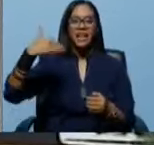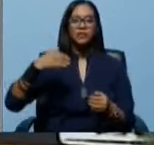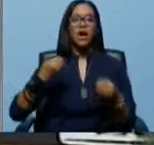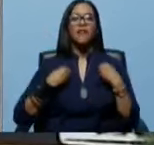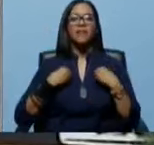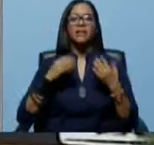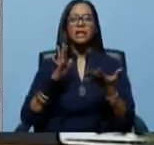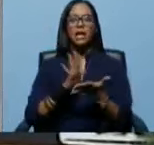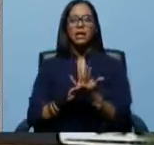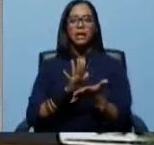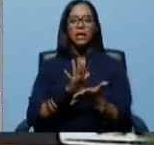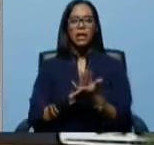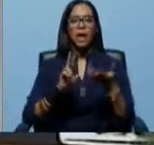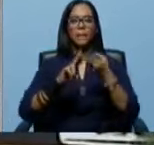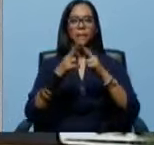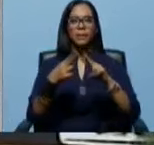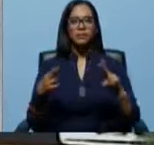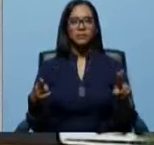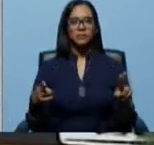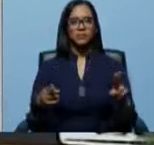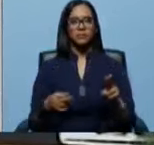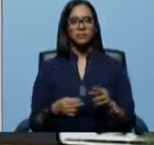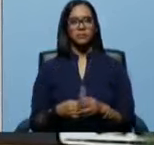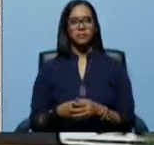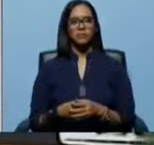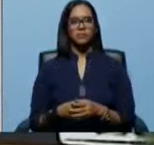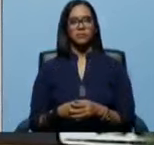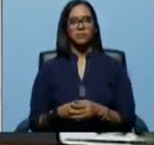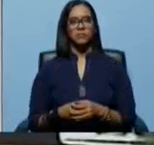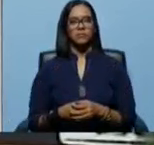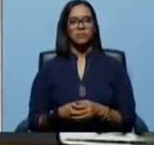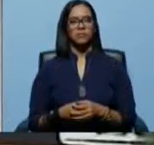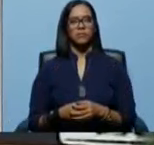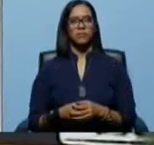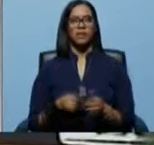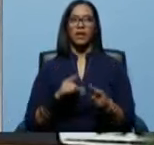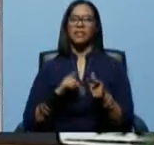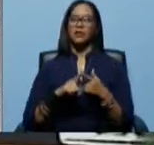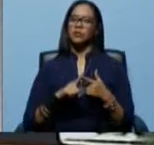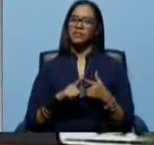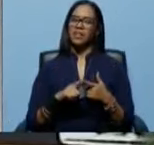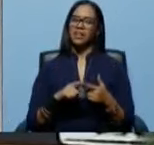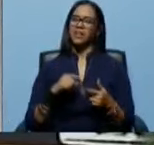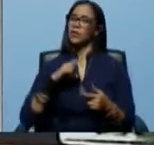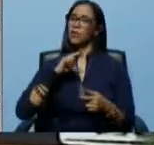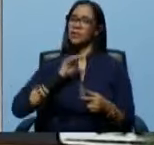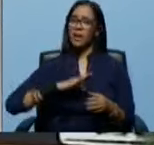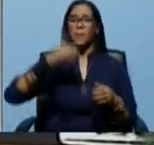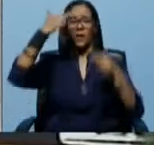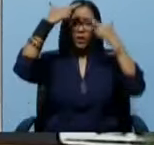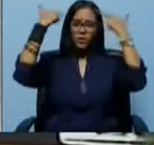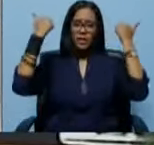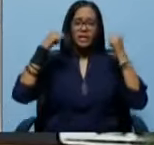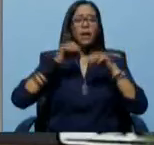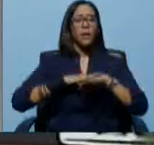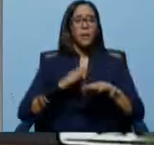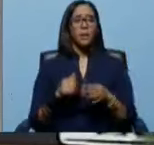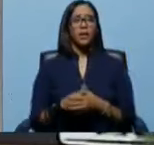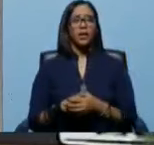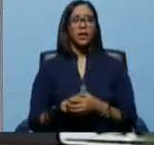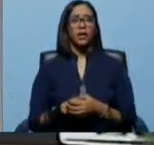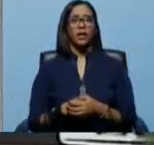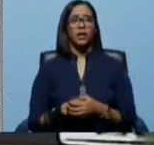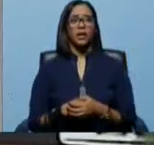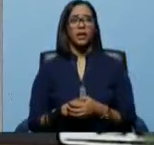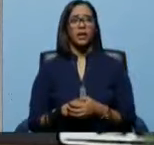en tranquilidad, en paz. En paz. Entonces, no vayan a caer por inocente que el 28 de...